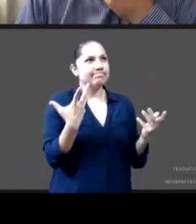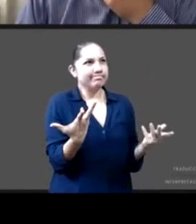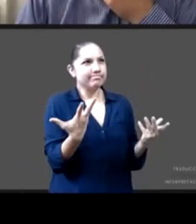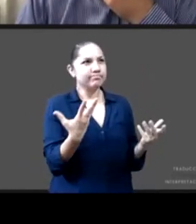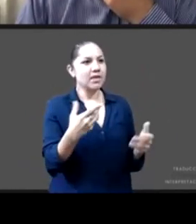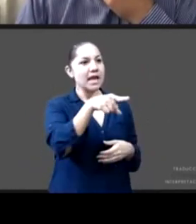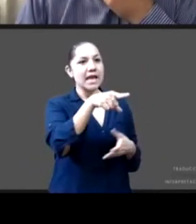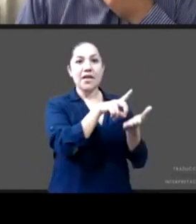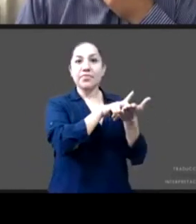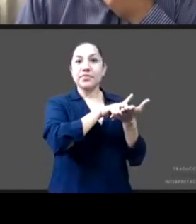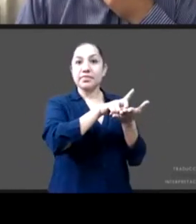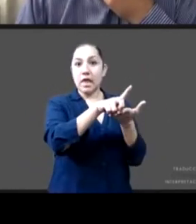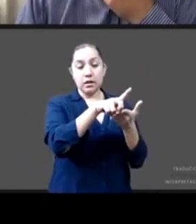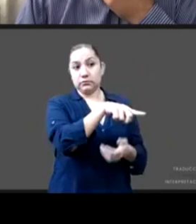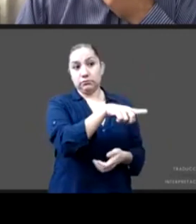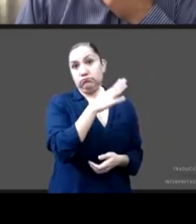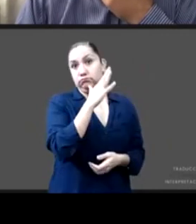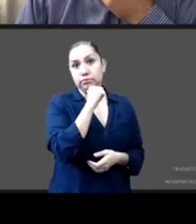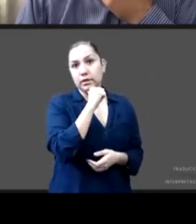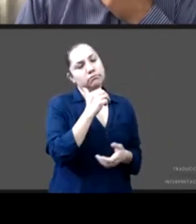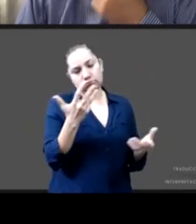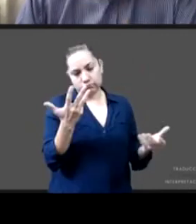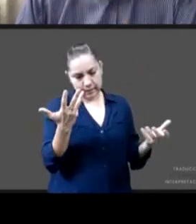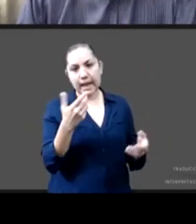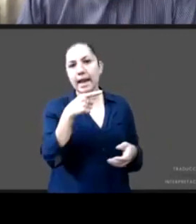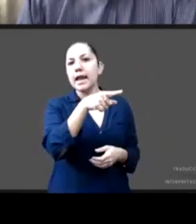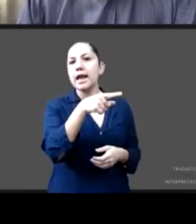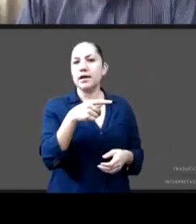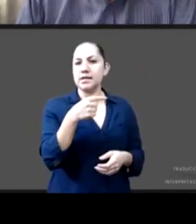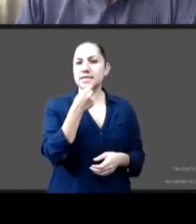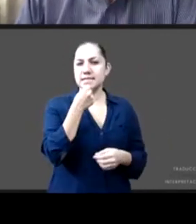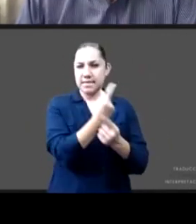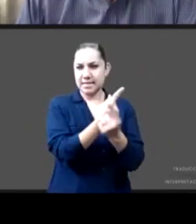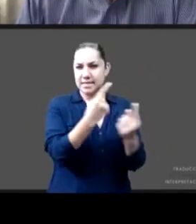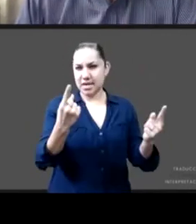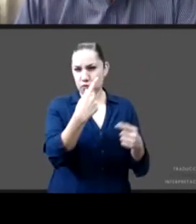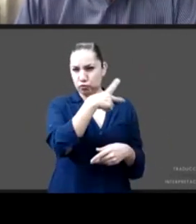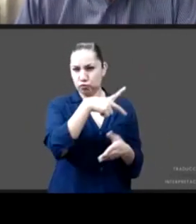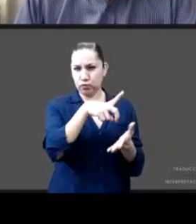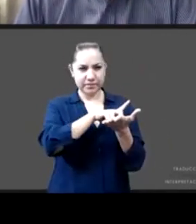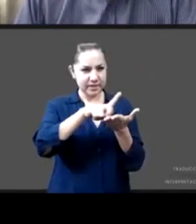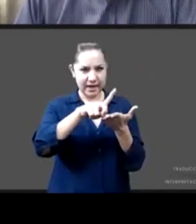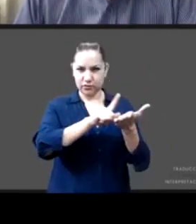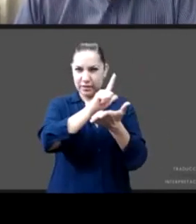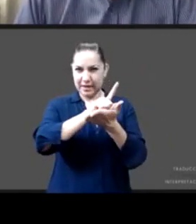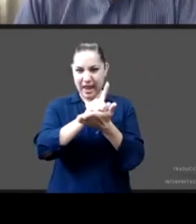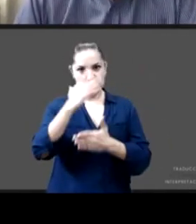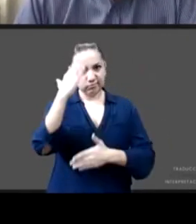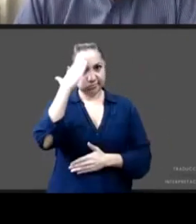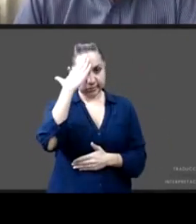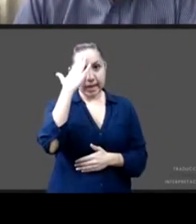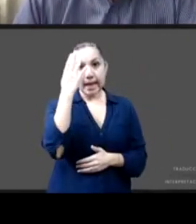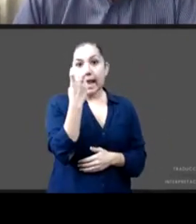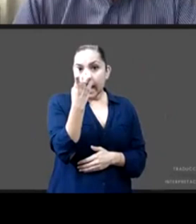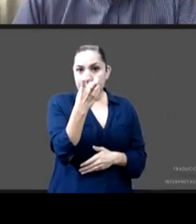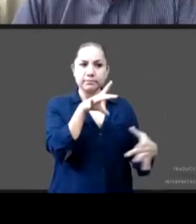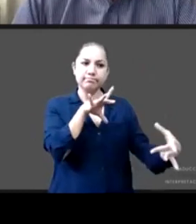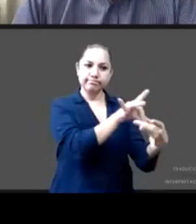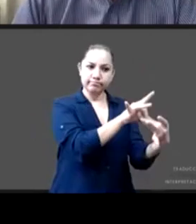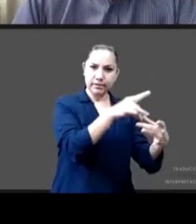cuando nosotros tenemos el interés superior del niño que reúne todos los derechos humanos a favor de la niñez y la adolescencia, por lo que